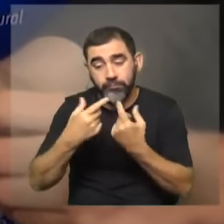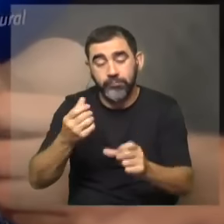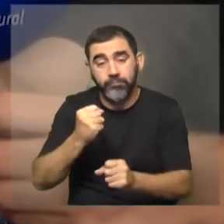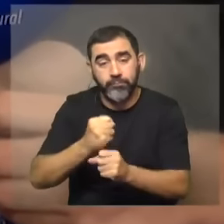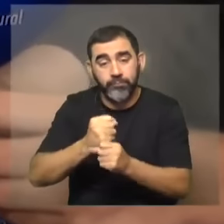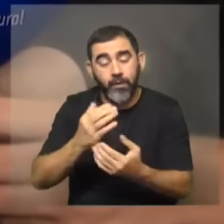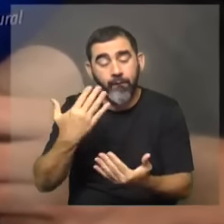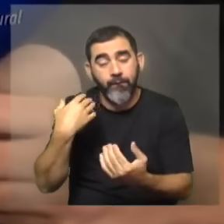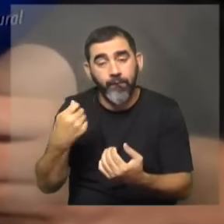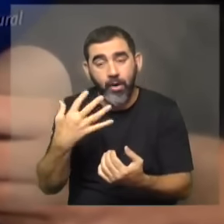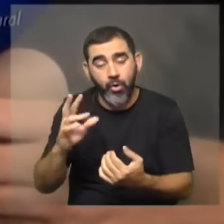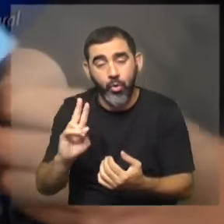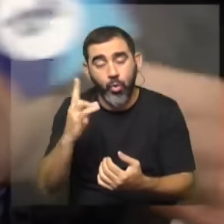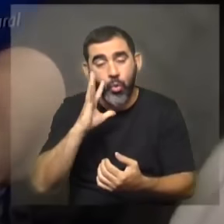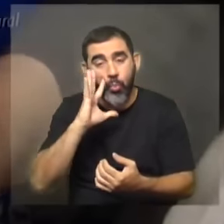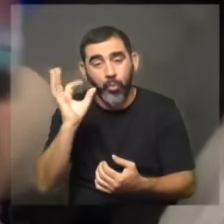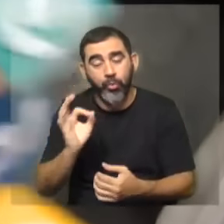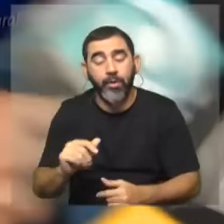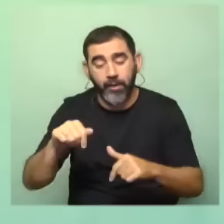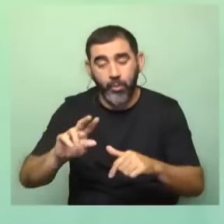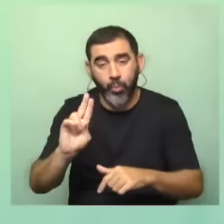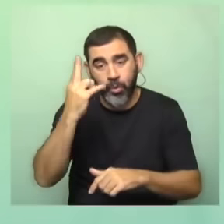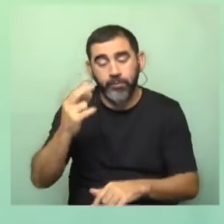mayor valor y mayor oportunidad para los